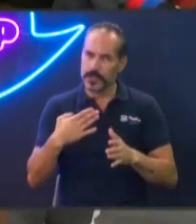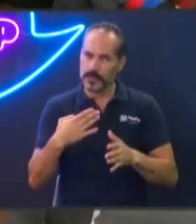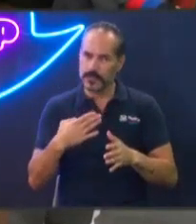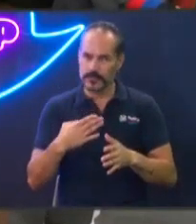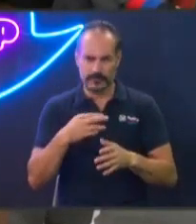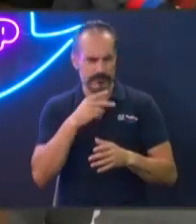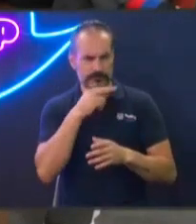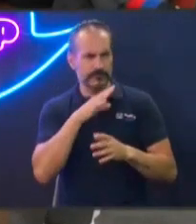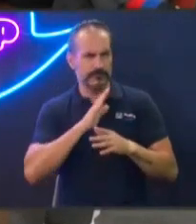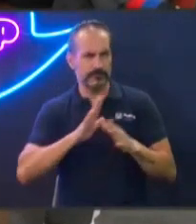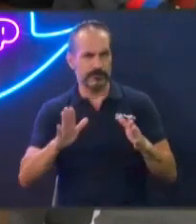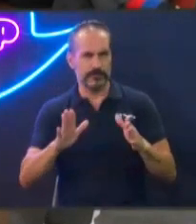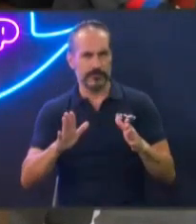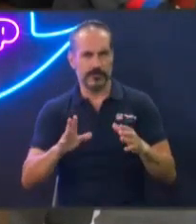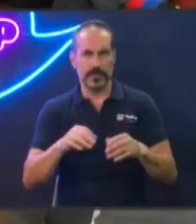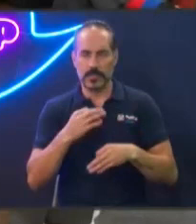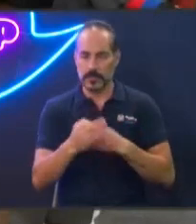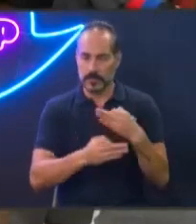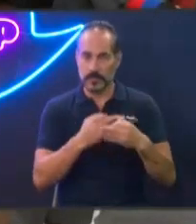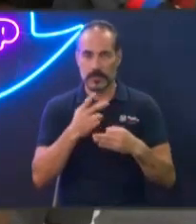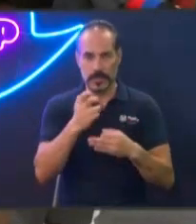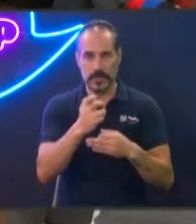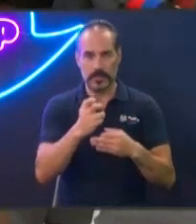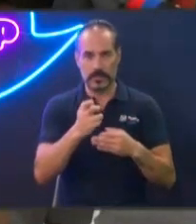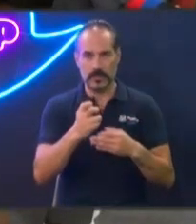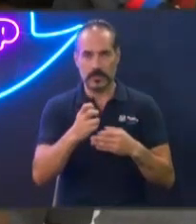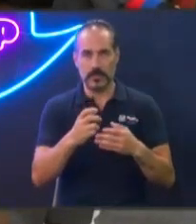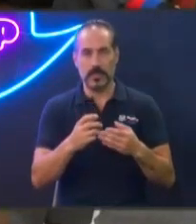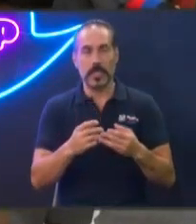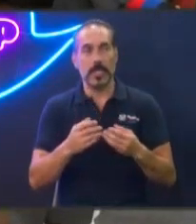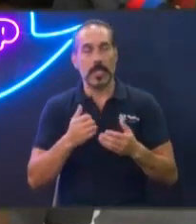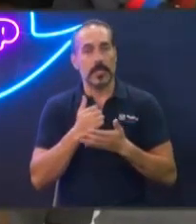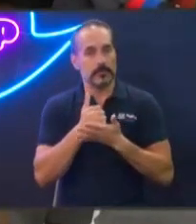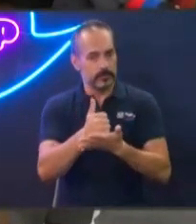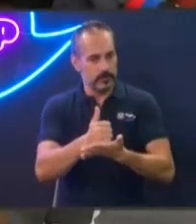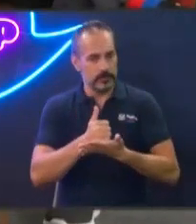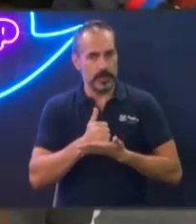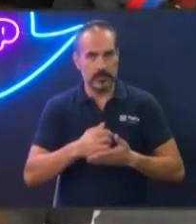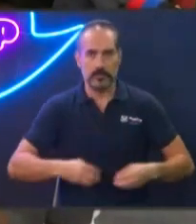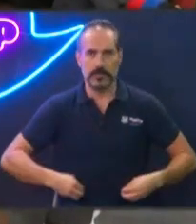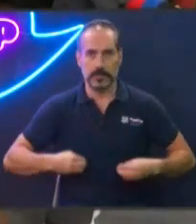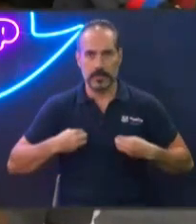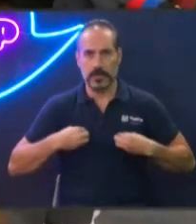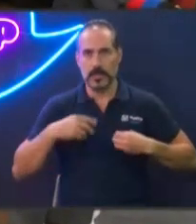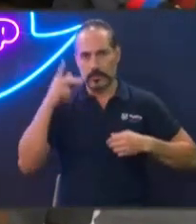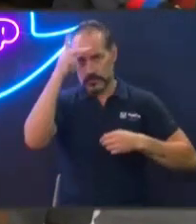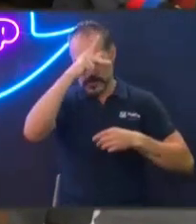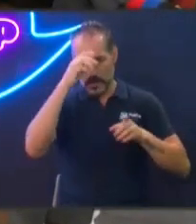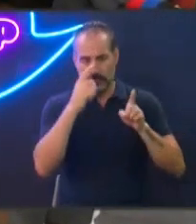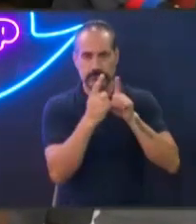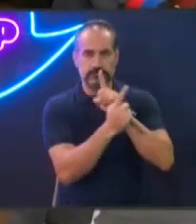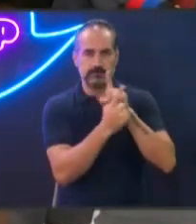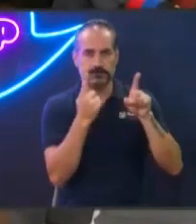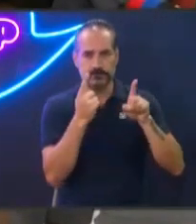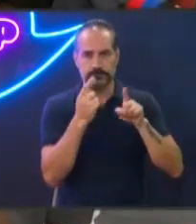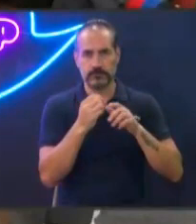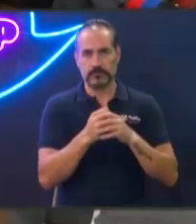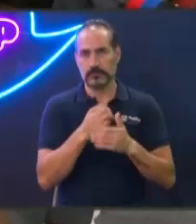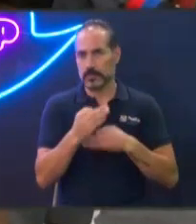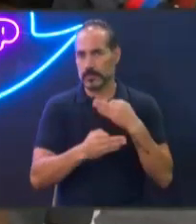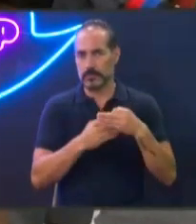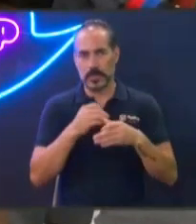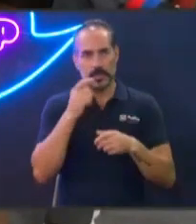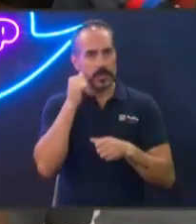vida no solamente en la vida sexual sino en toda y lo manejamos desde un parámetro biológico psicológico y social y siempre basándonos en la